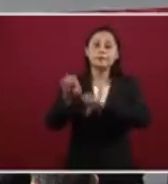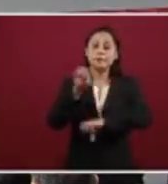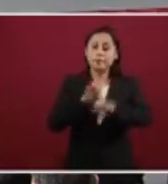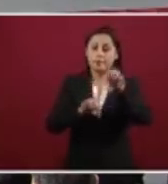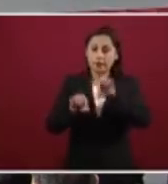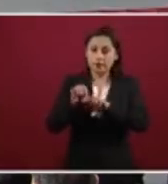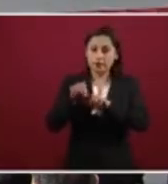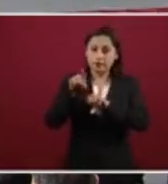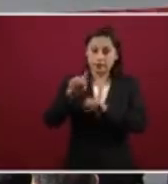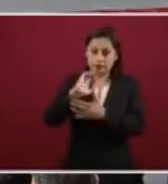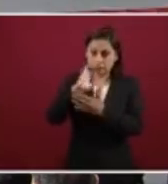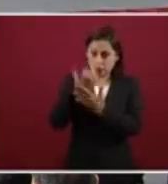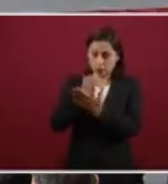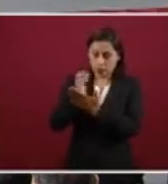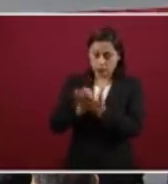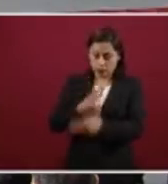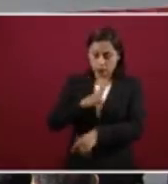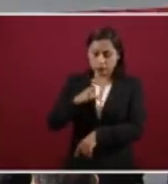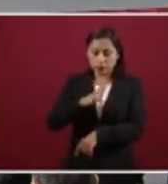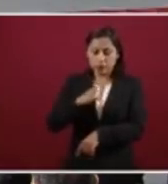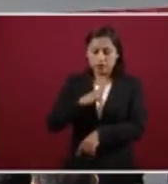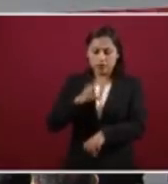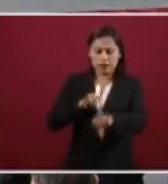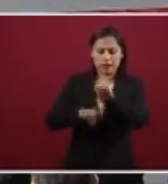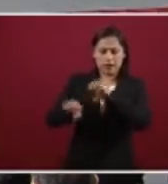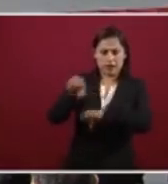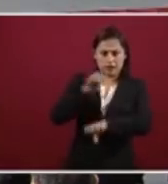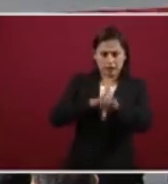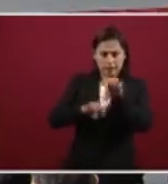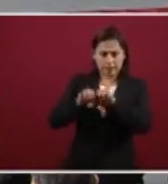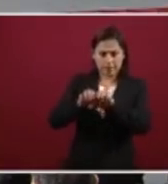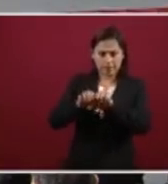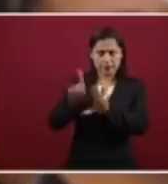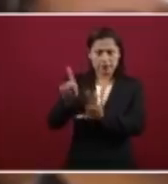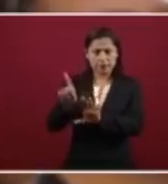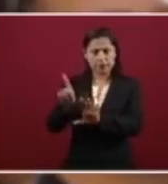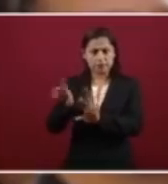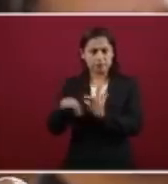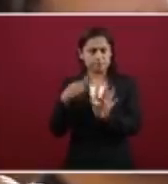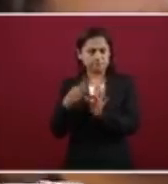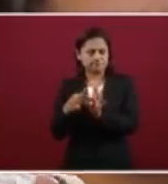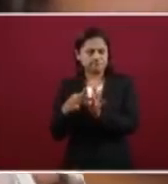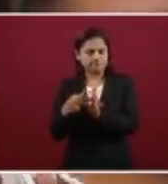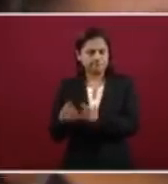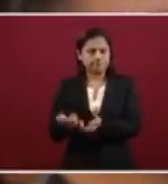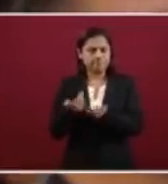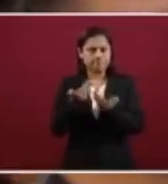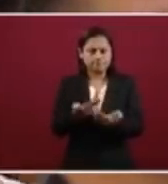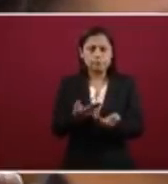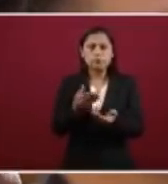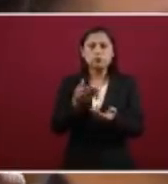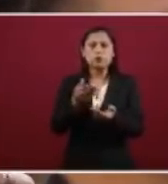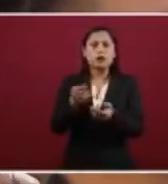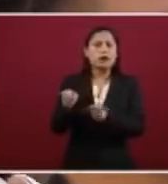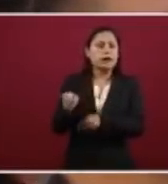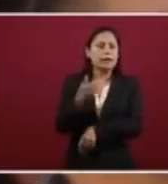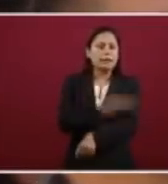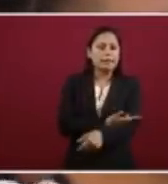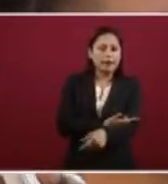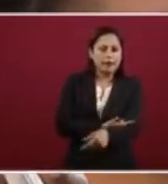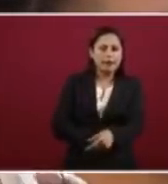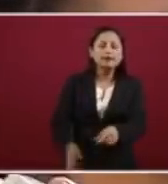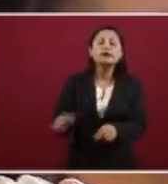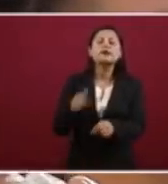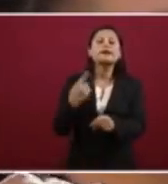contratistas, ¿cuántas han incumplido sus fechas de entrega y si esos retrasos que tienen estas